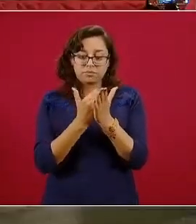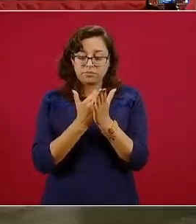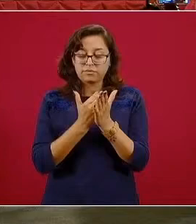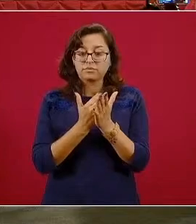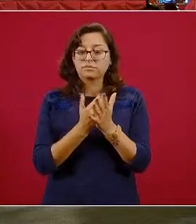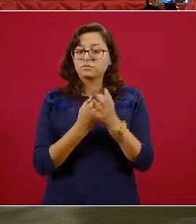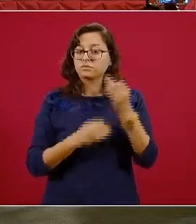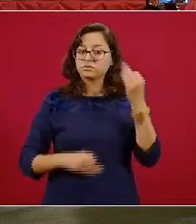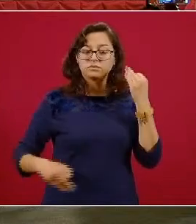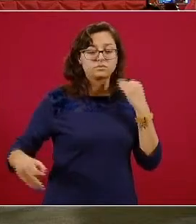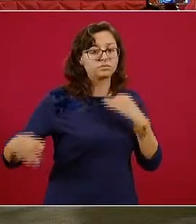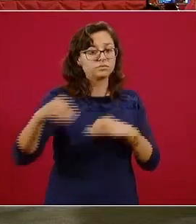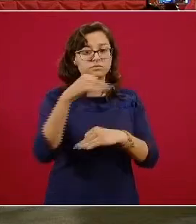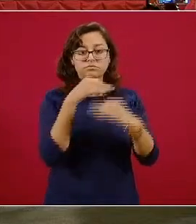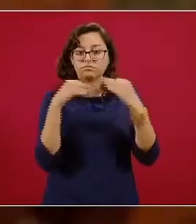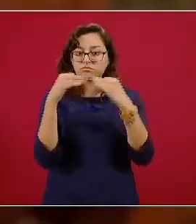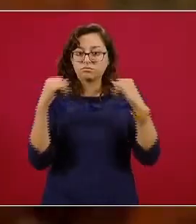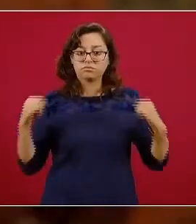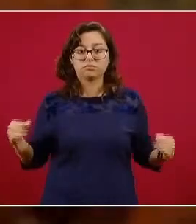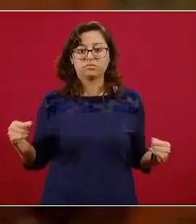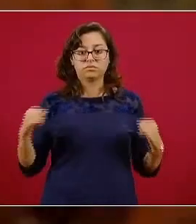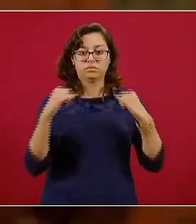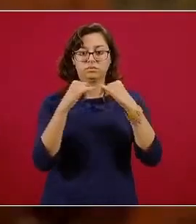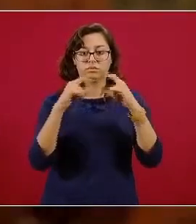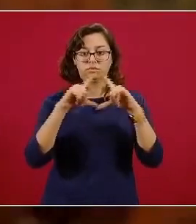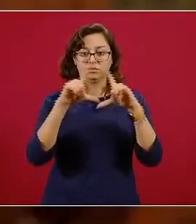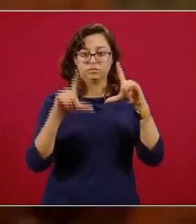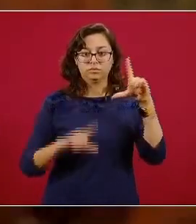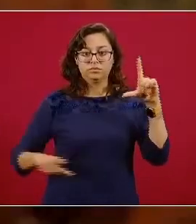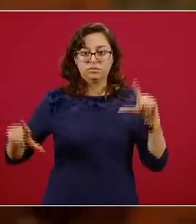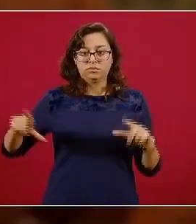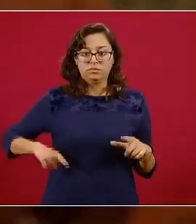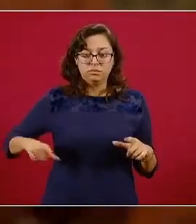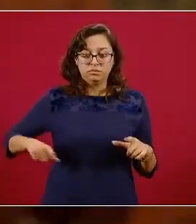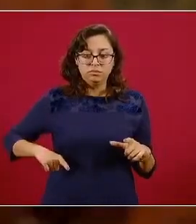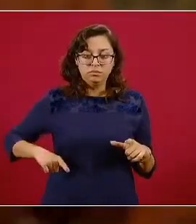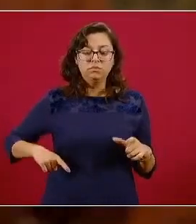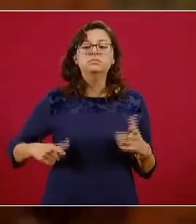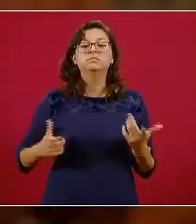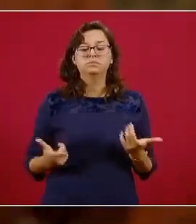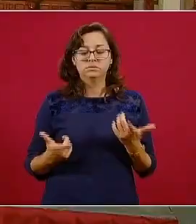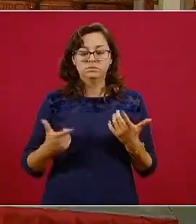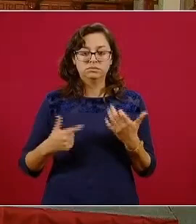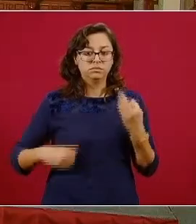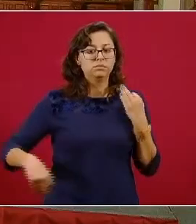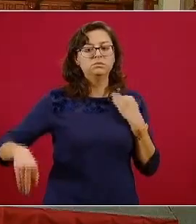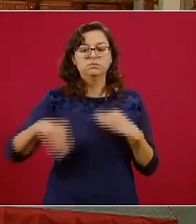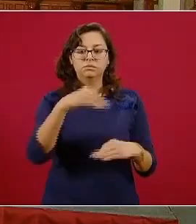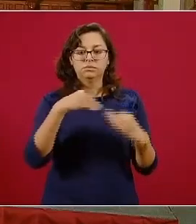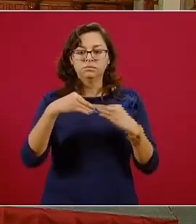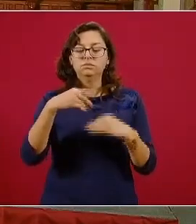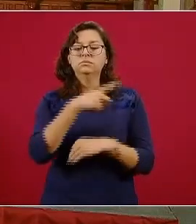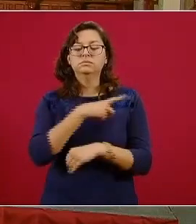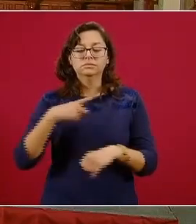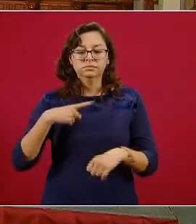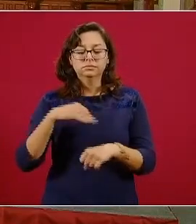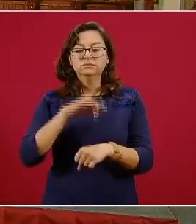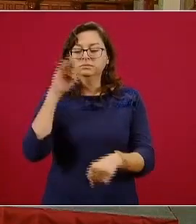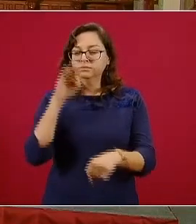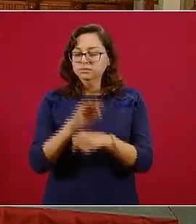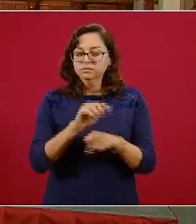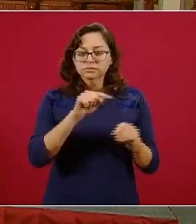actuación de todas las instancias, de todas estas instancias involucradas en la protección de estos sectores de la